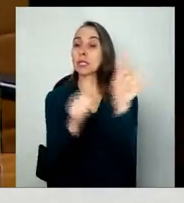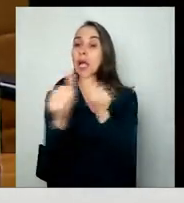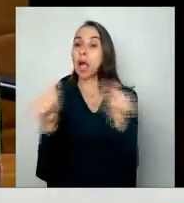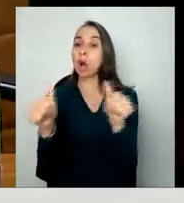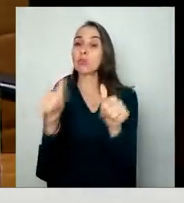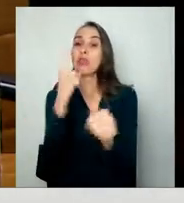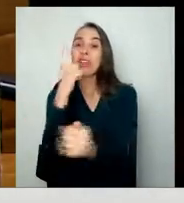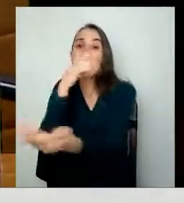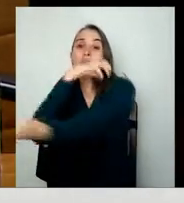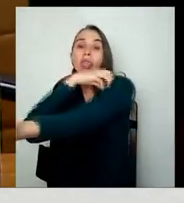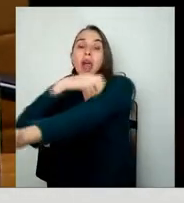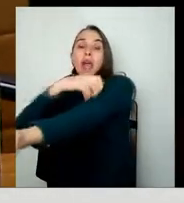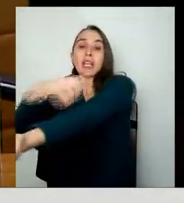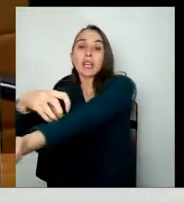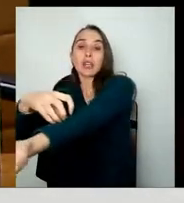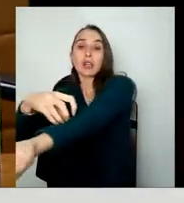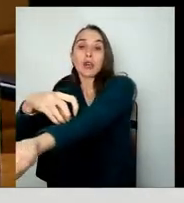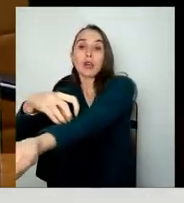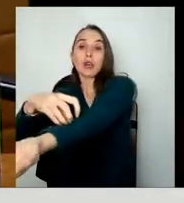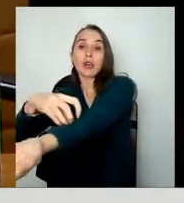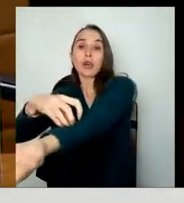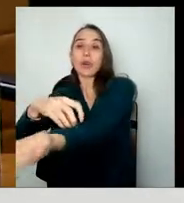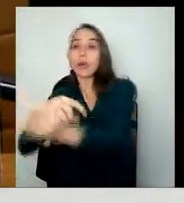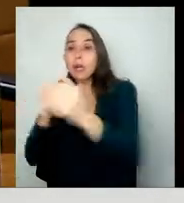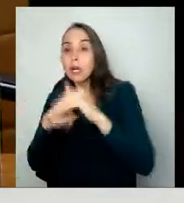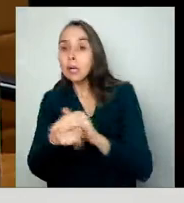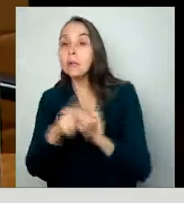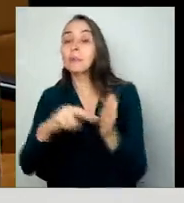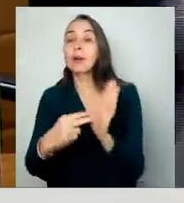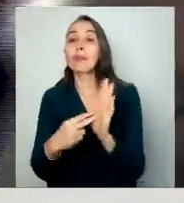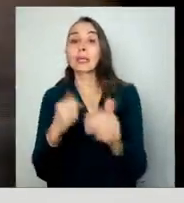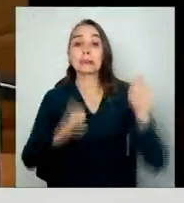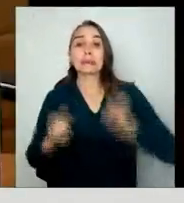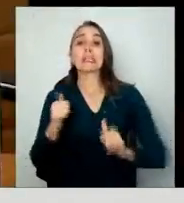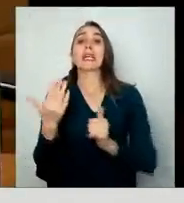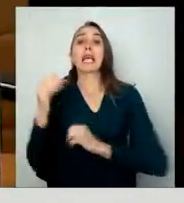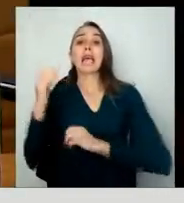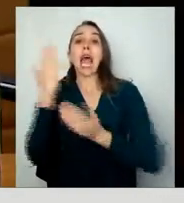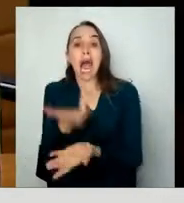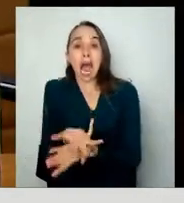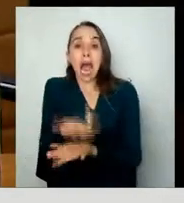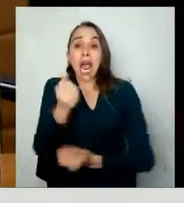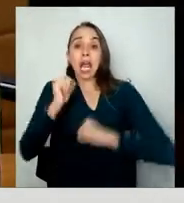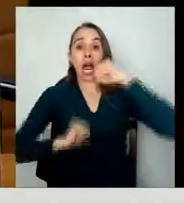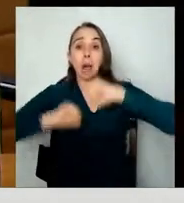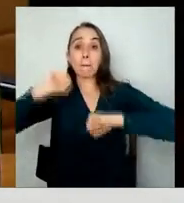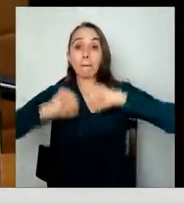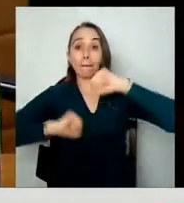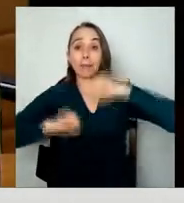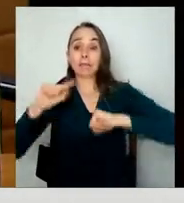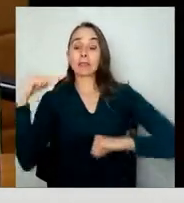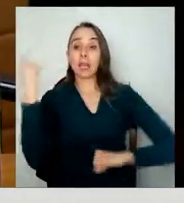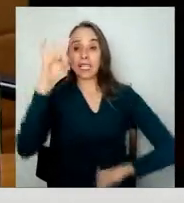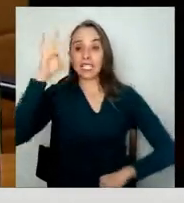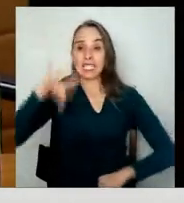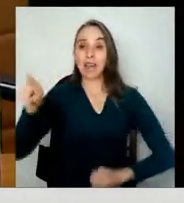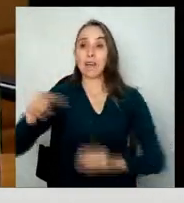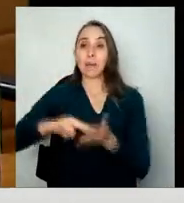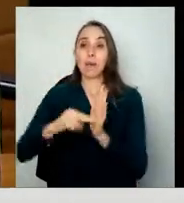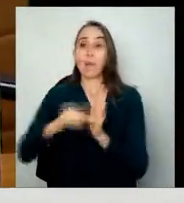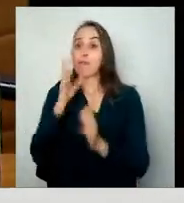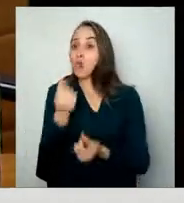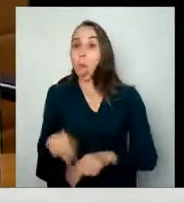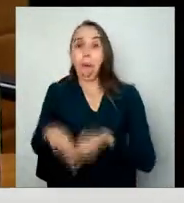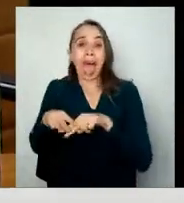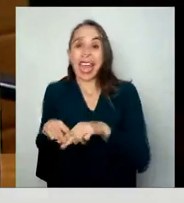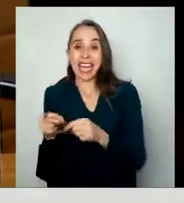entran en verdaderos sufrimiento porque hay empresas hay empresas que todos saben que están con problemas económicos pero se preocupan